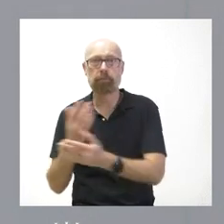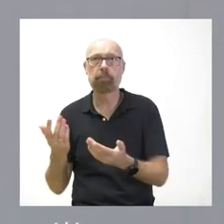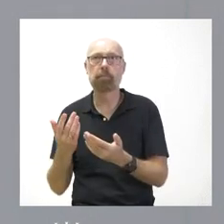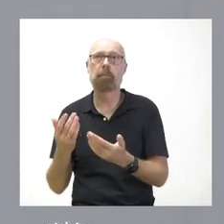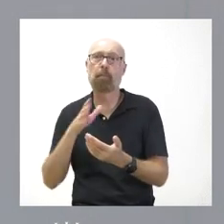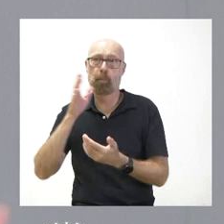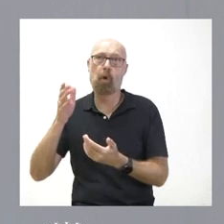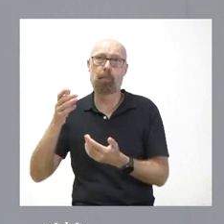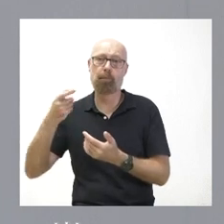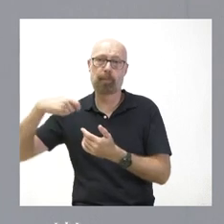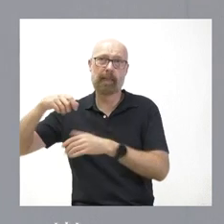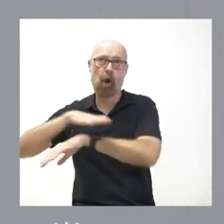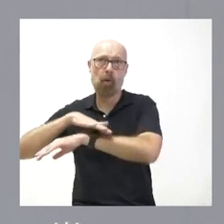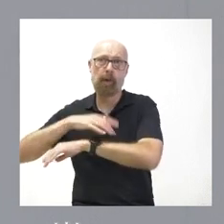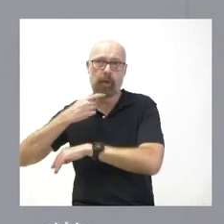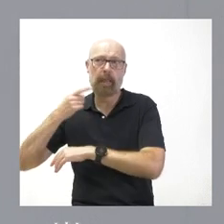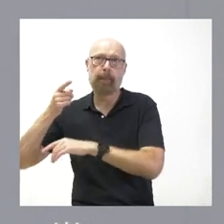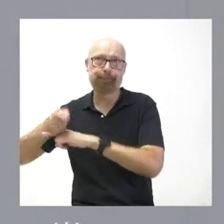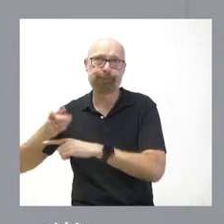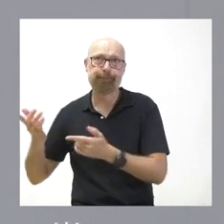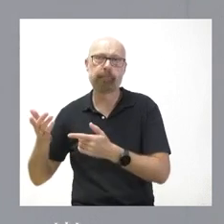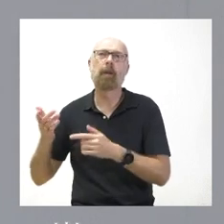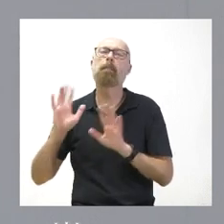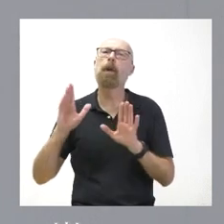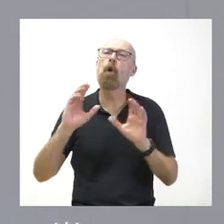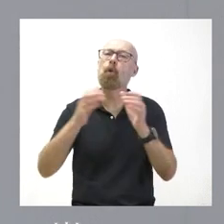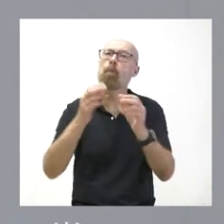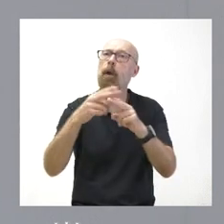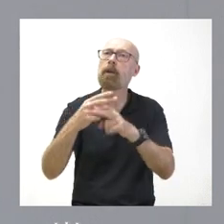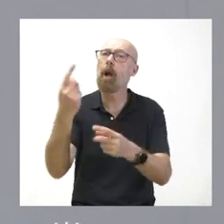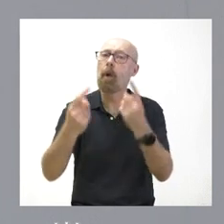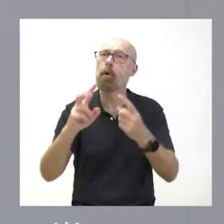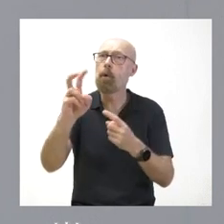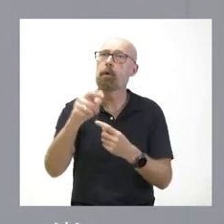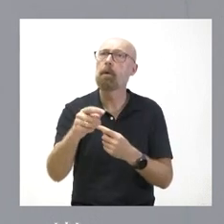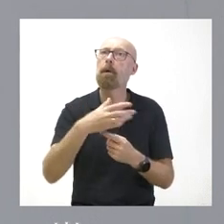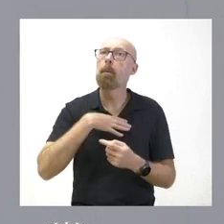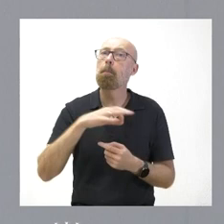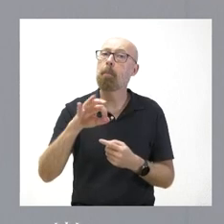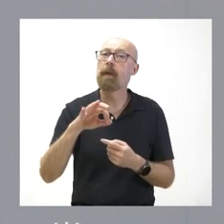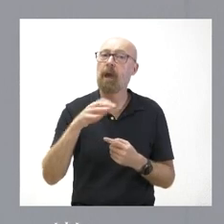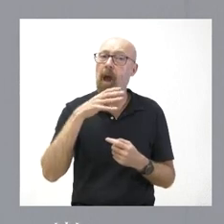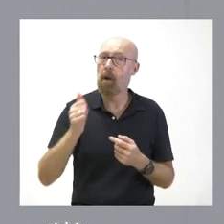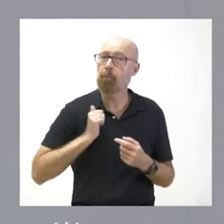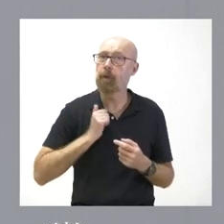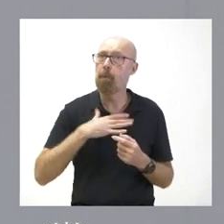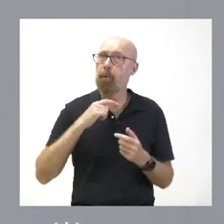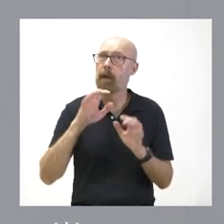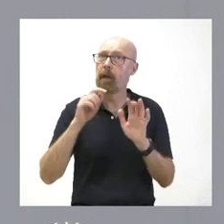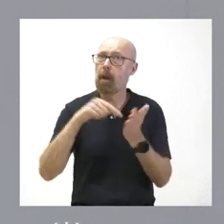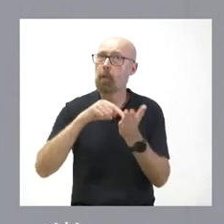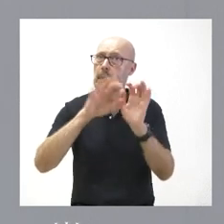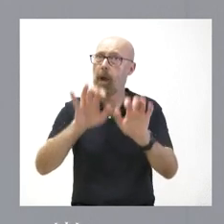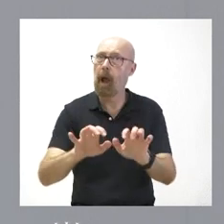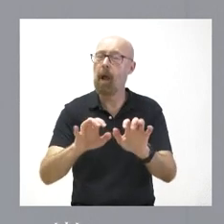suba pero lógicamente para aquellos partidos que los hay que estiman que es ocasión esta para bajar impuestos Pues también podemos hablar